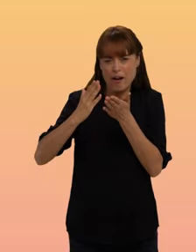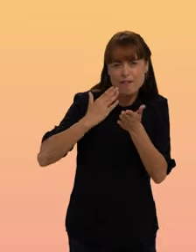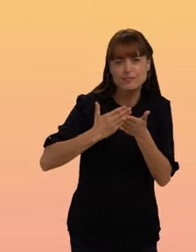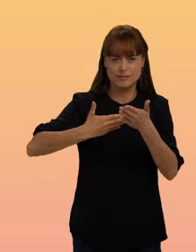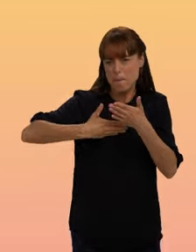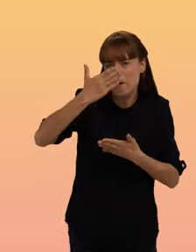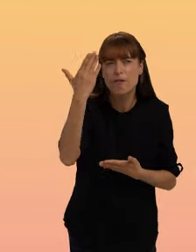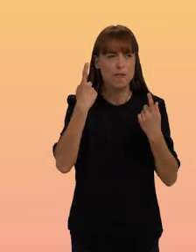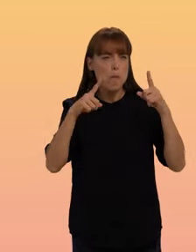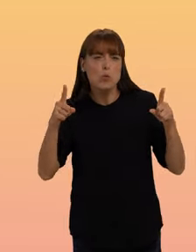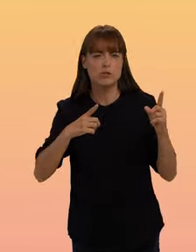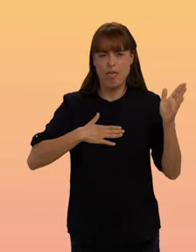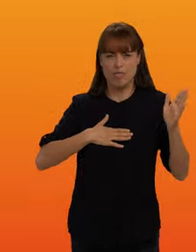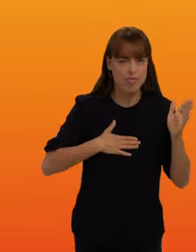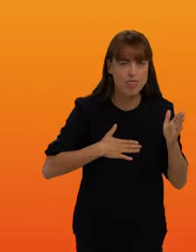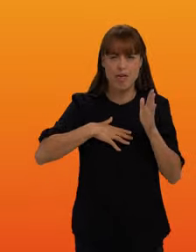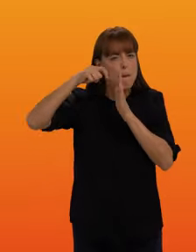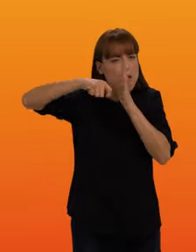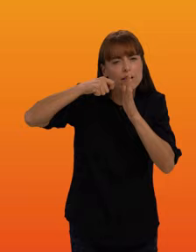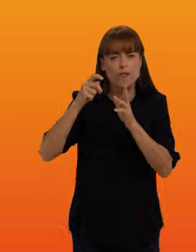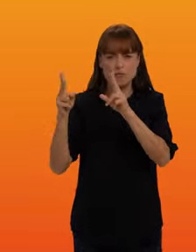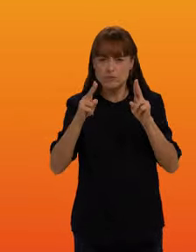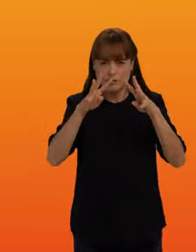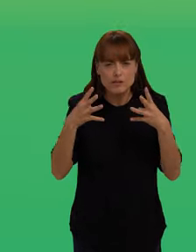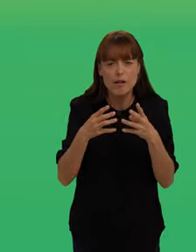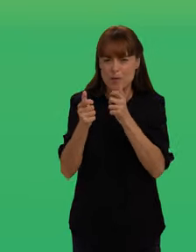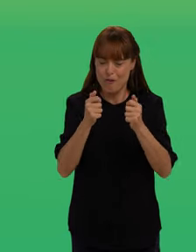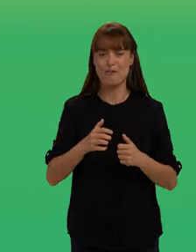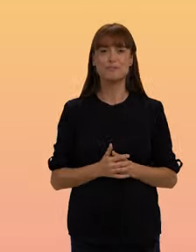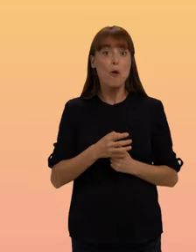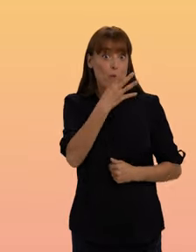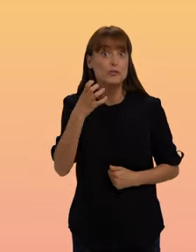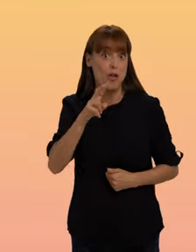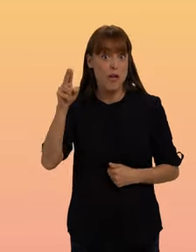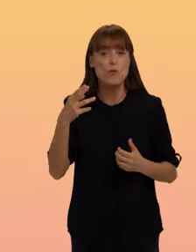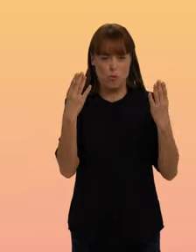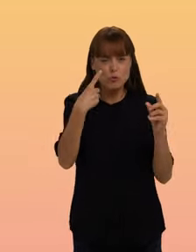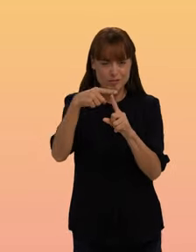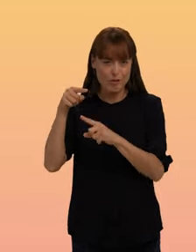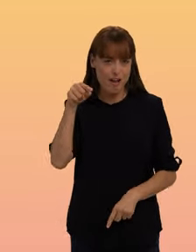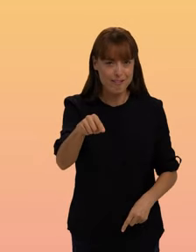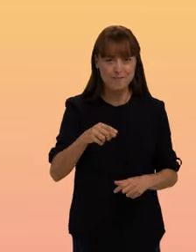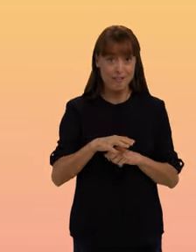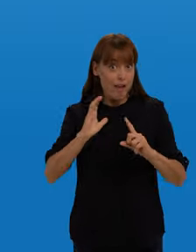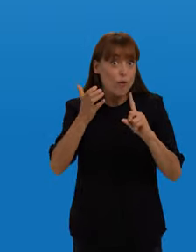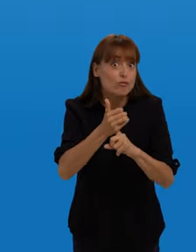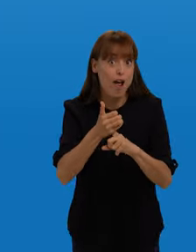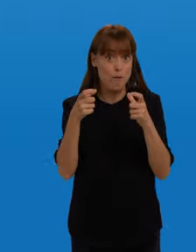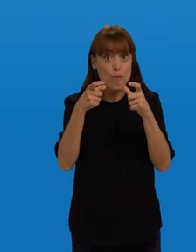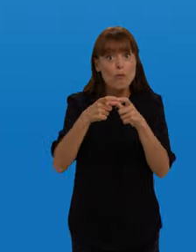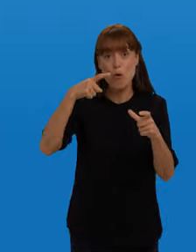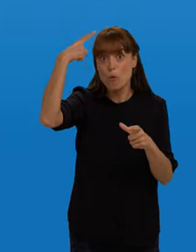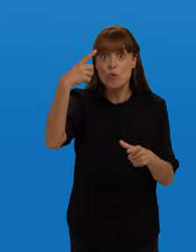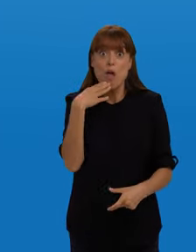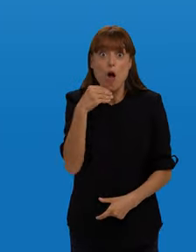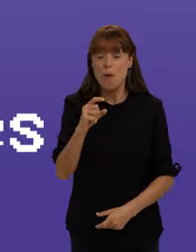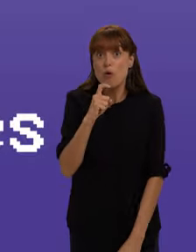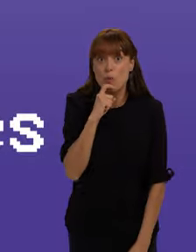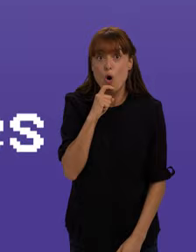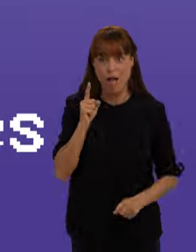prensa, concertos, danza, música, películas e series en línea, videoxogos. 400 euros dan para moito. Consigue o teu bono